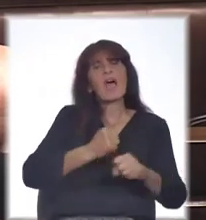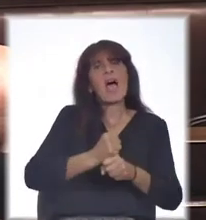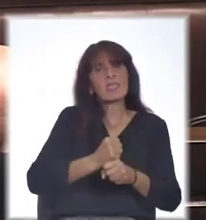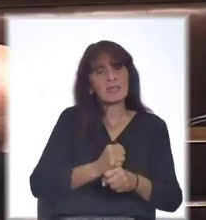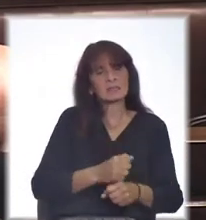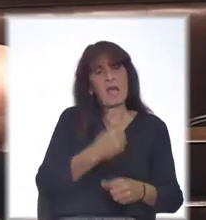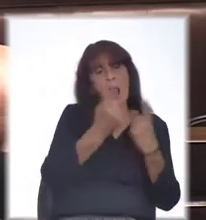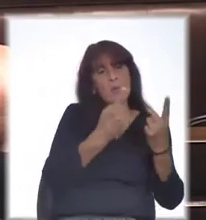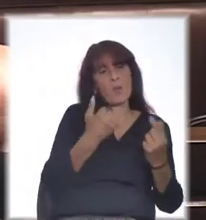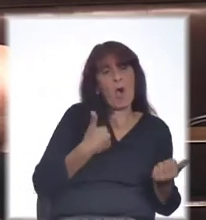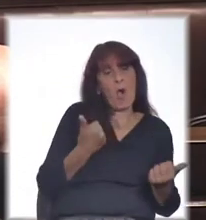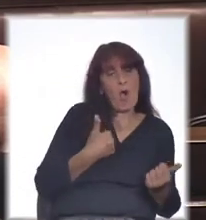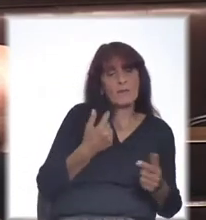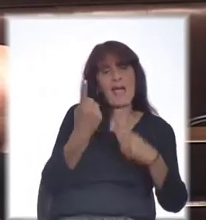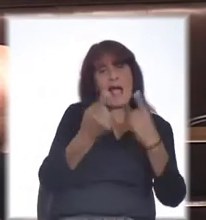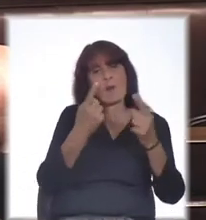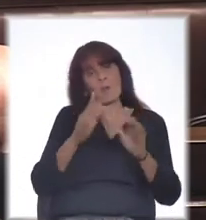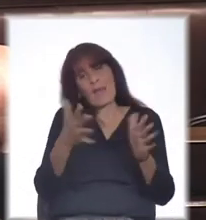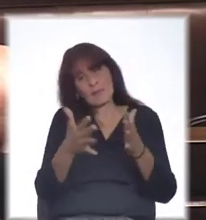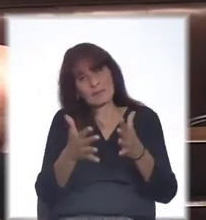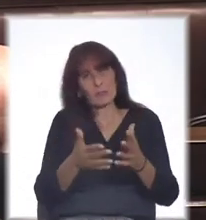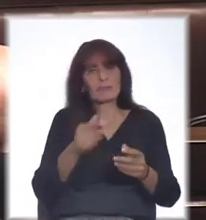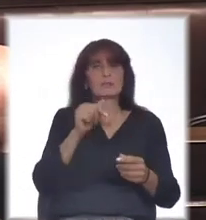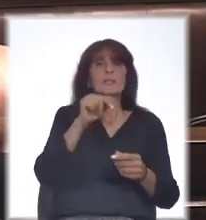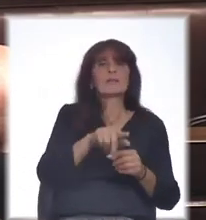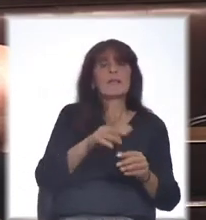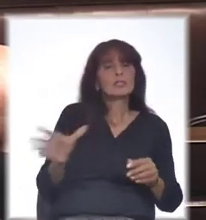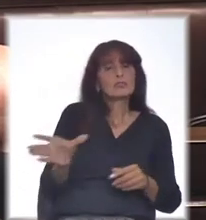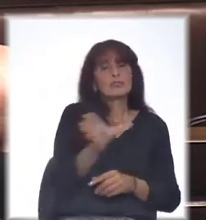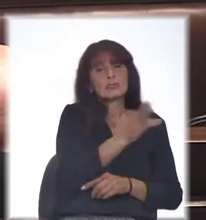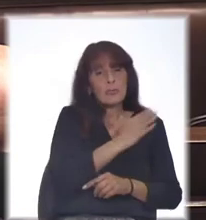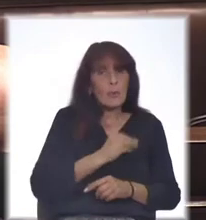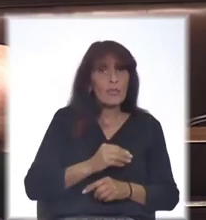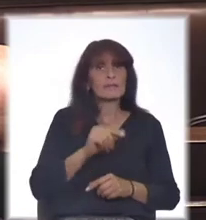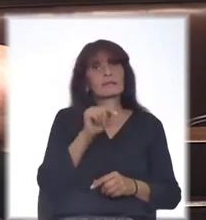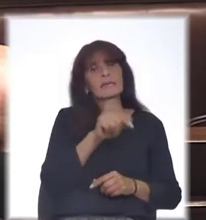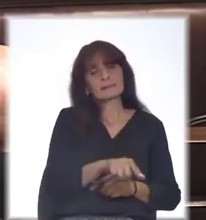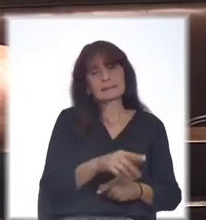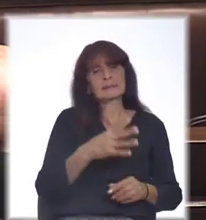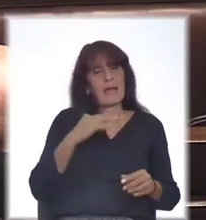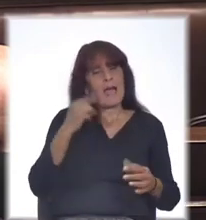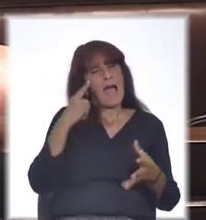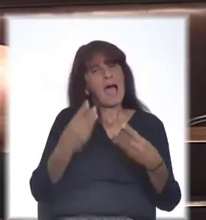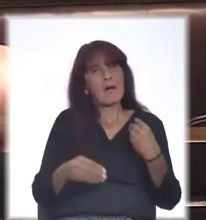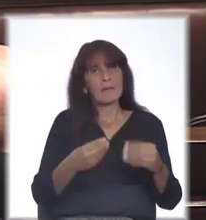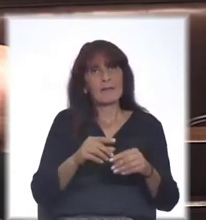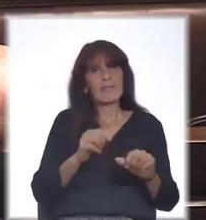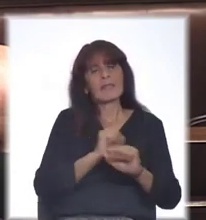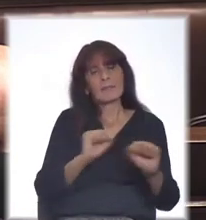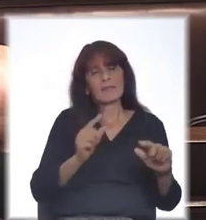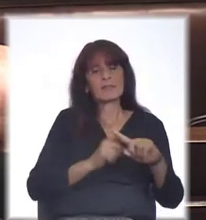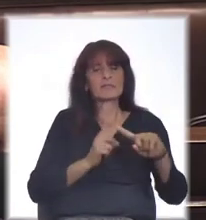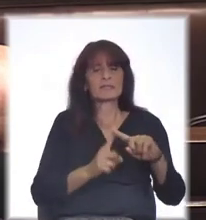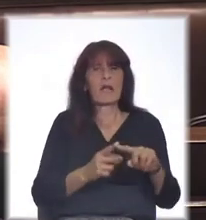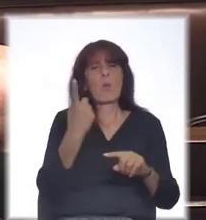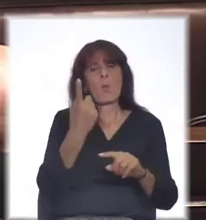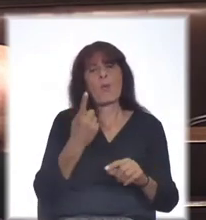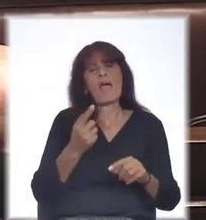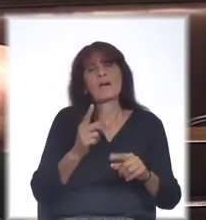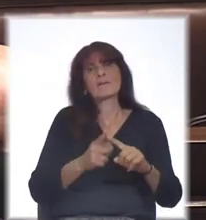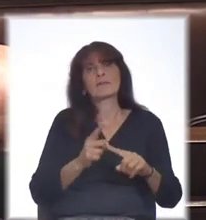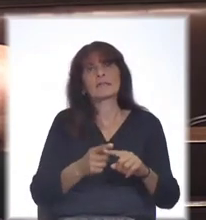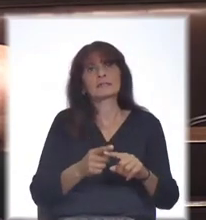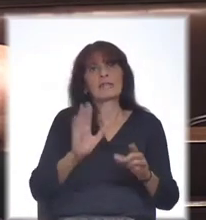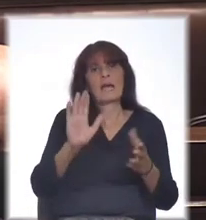unas muy jóvenes, otras bastante longevas, pero todas ellas ávidas de tener información, de celebrar una reunión clandestina de